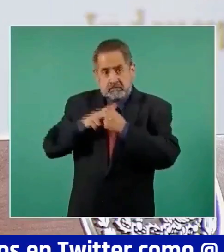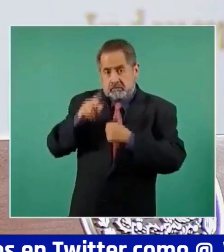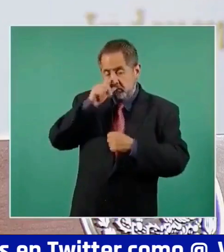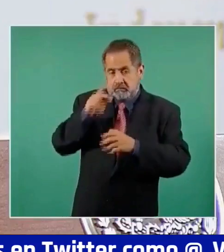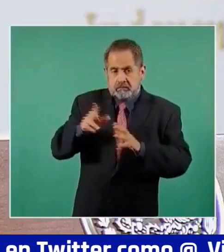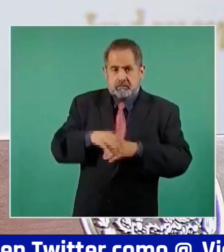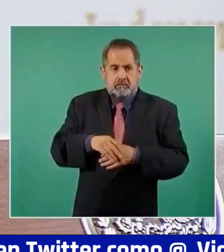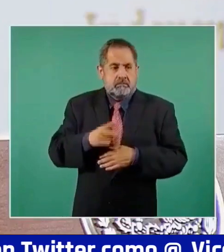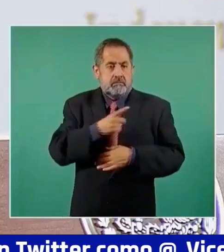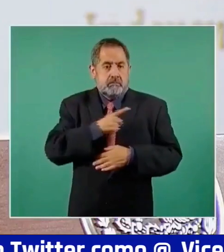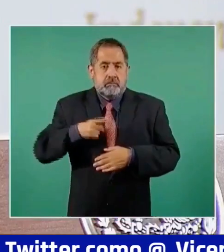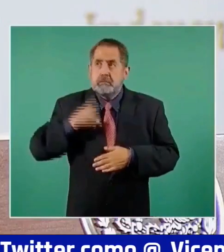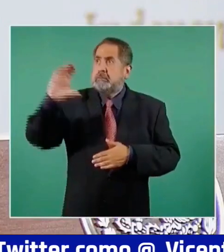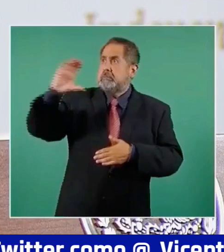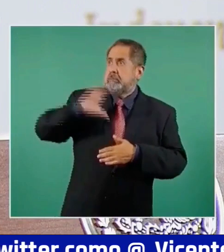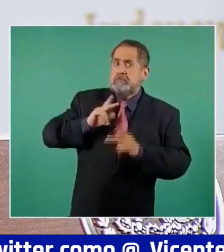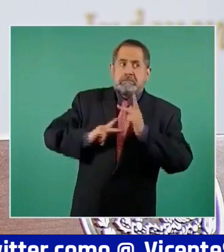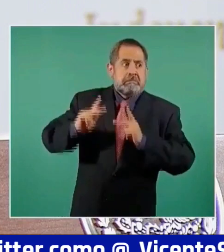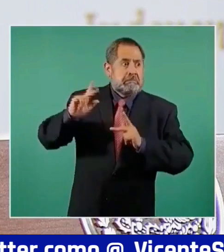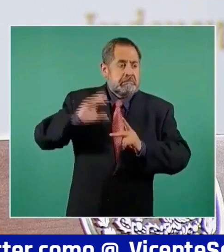no nos endeudamos